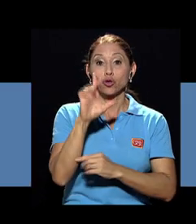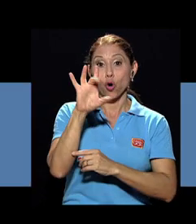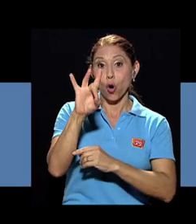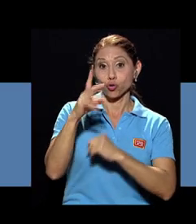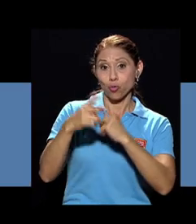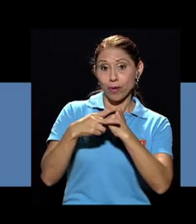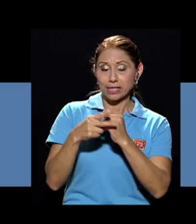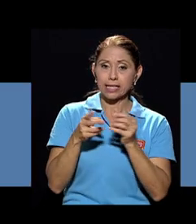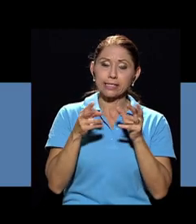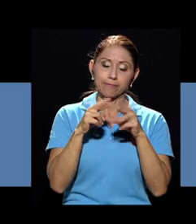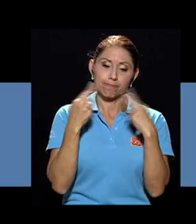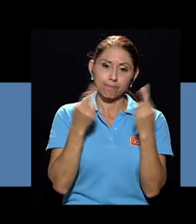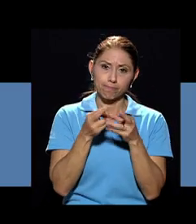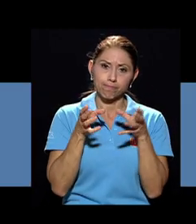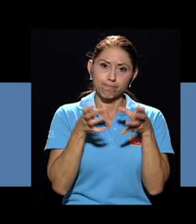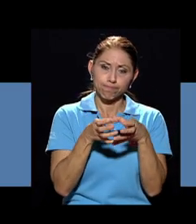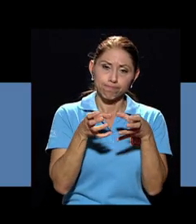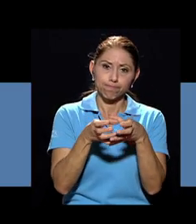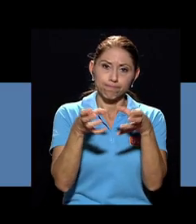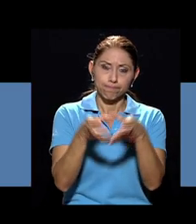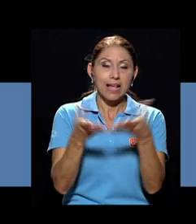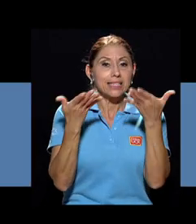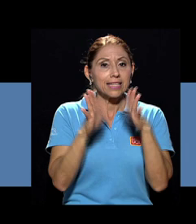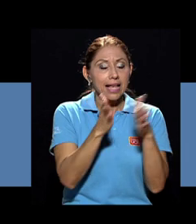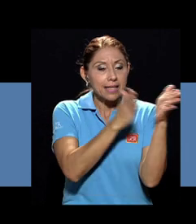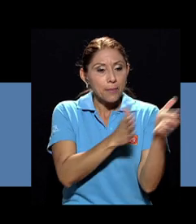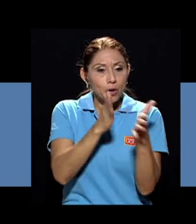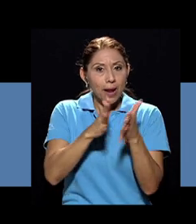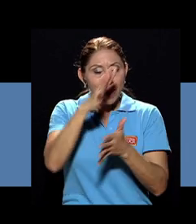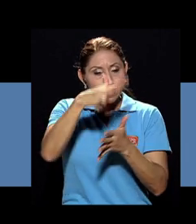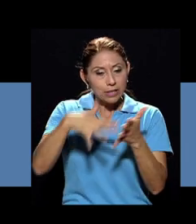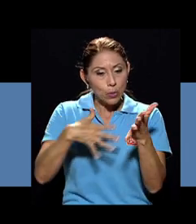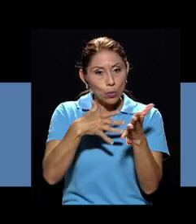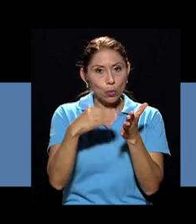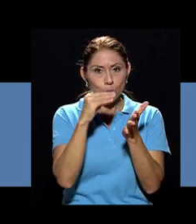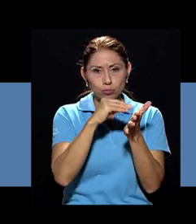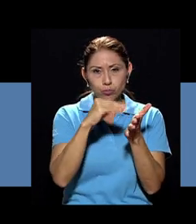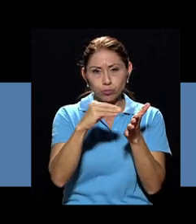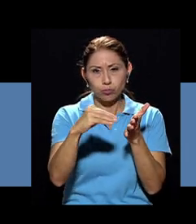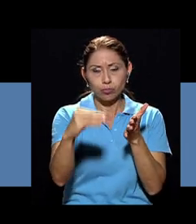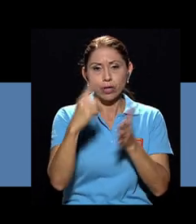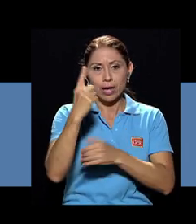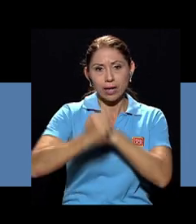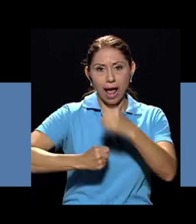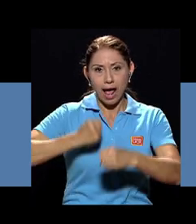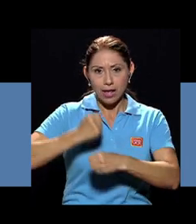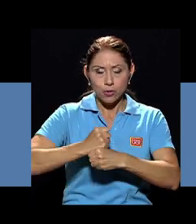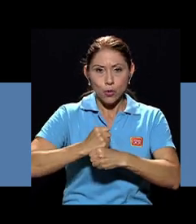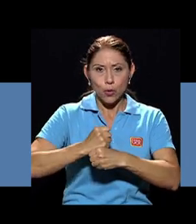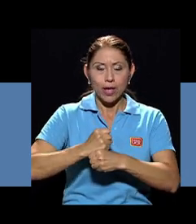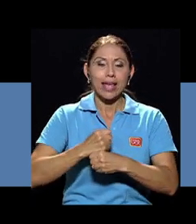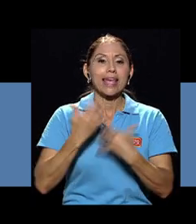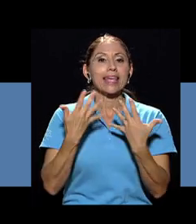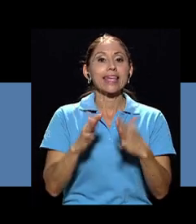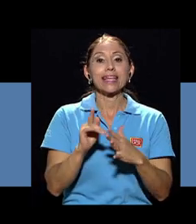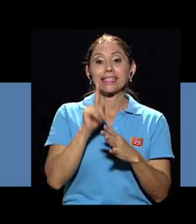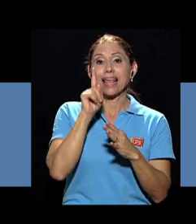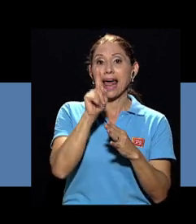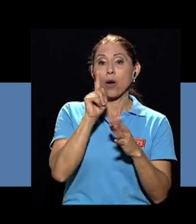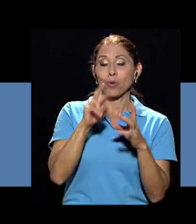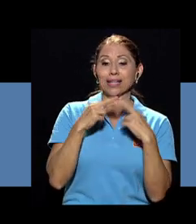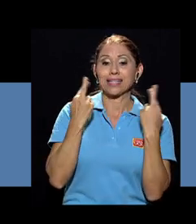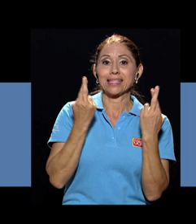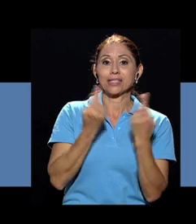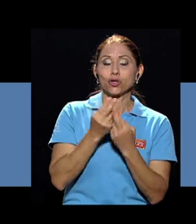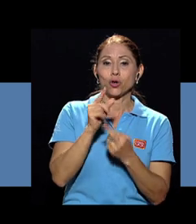sesiones, están programadas ya calendarizadas, digamos, para el año y se da una sesión